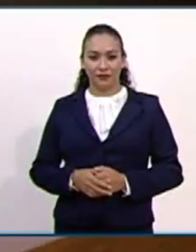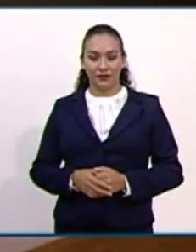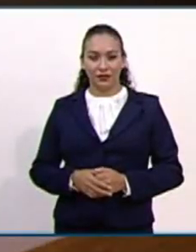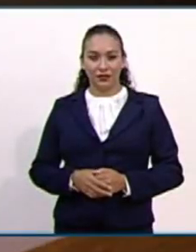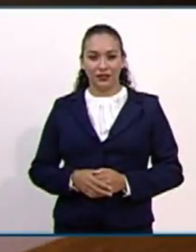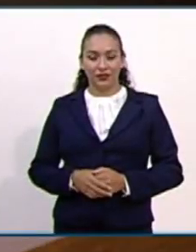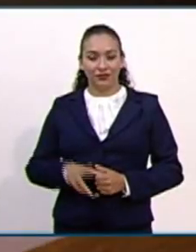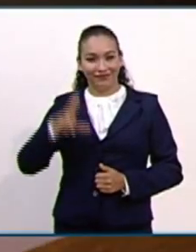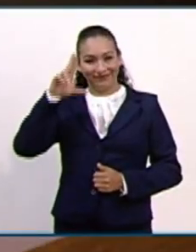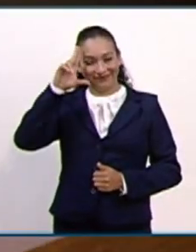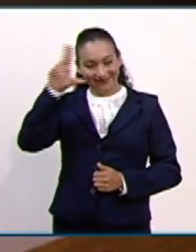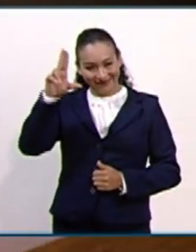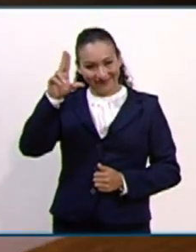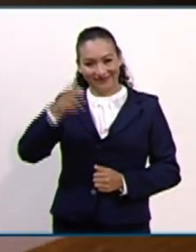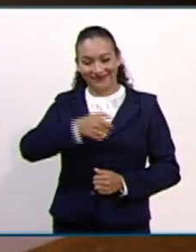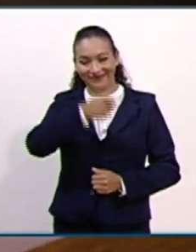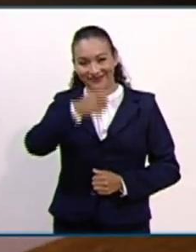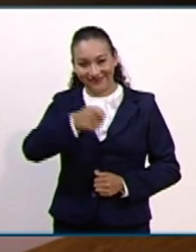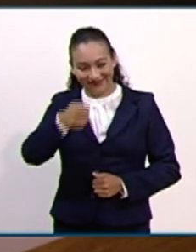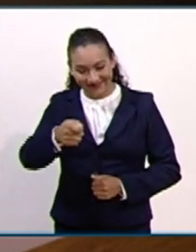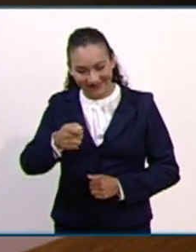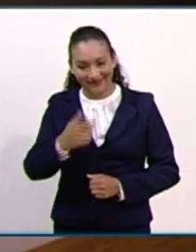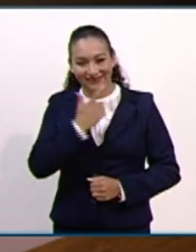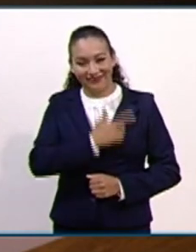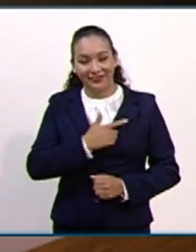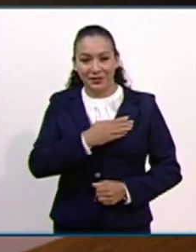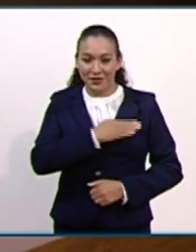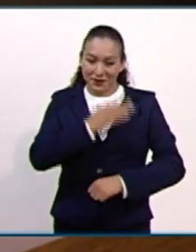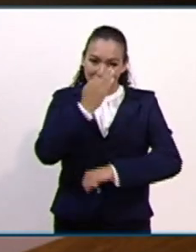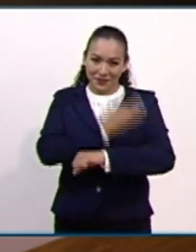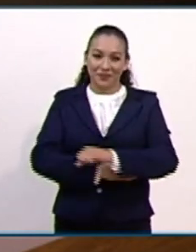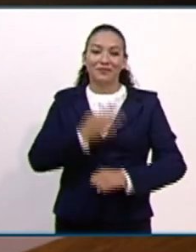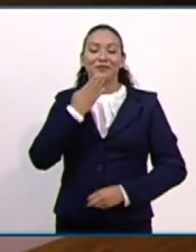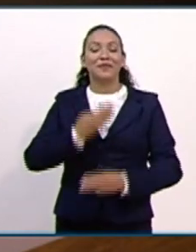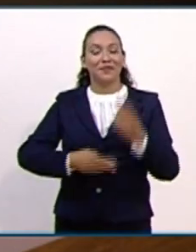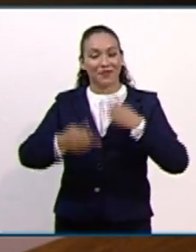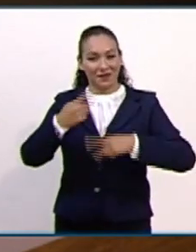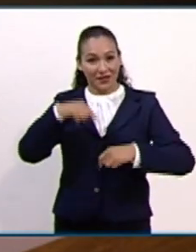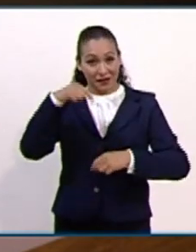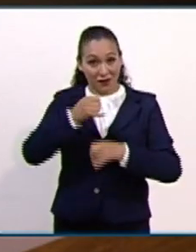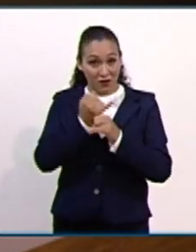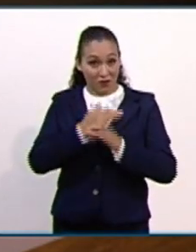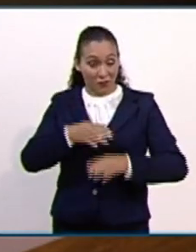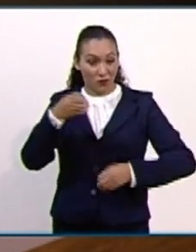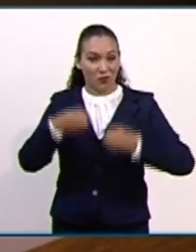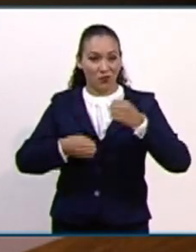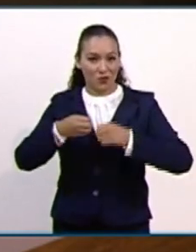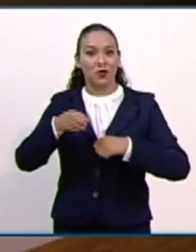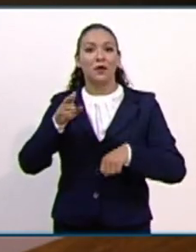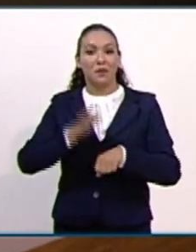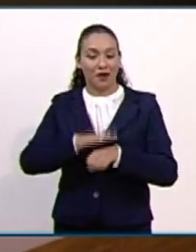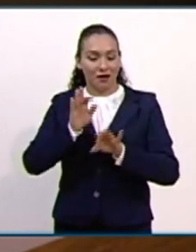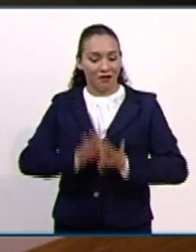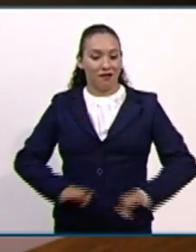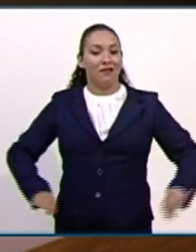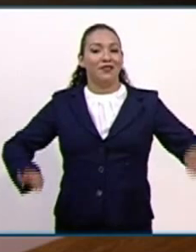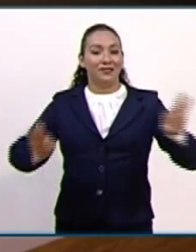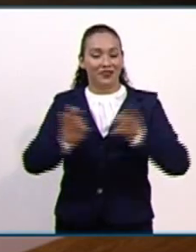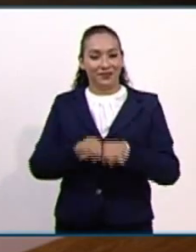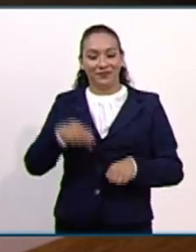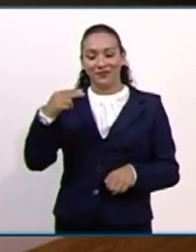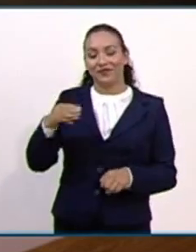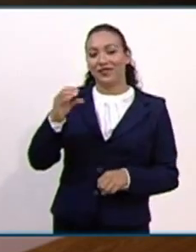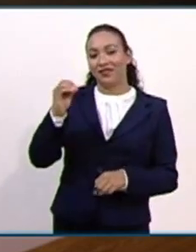Hola, ¿qué tal? ¿Cómo le va? Qué gusto saludarle. Muy buenas tardes, bienvenido, bienvenida a la información jurídica más importante. Soy